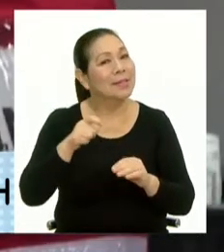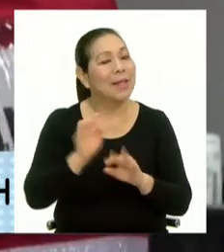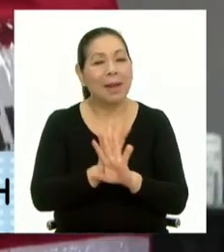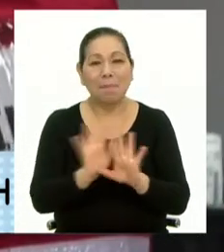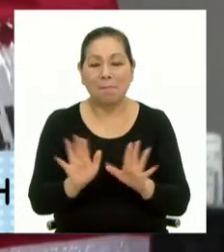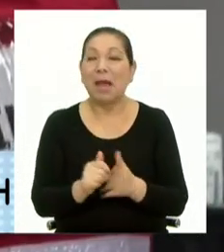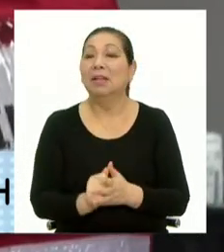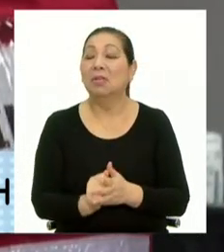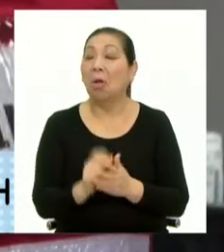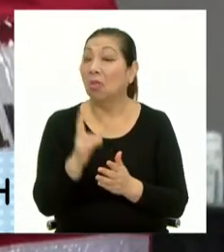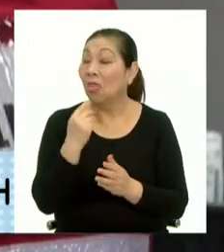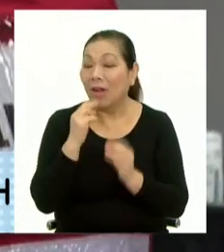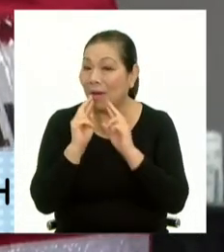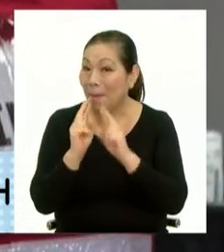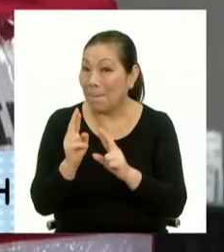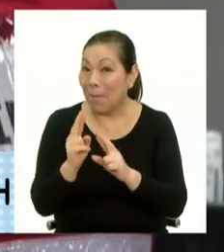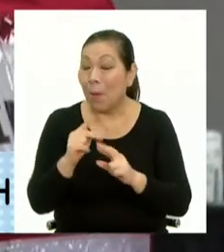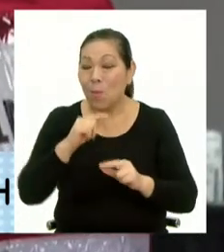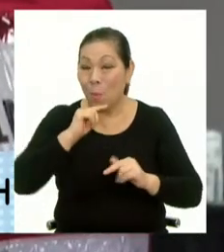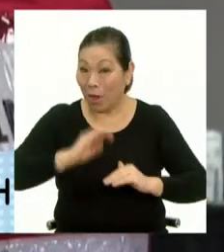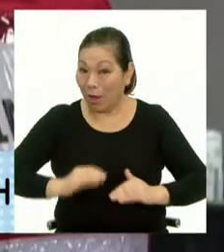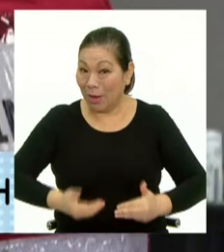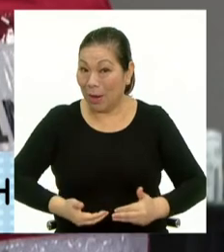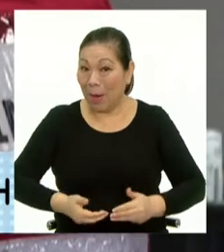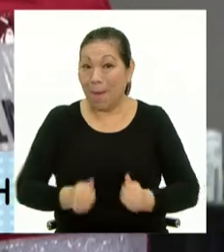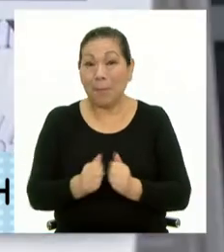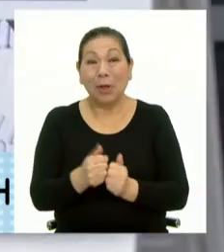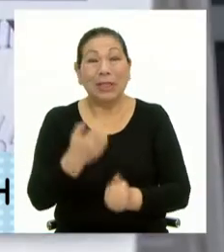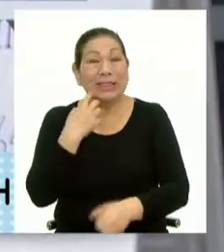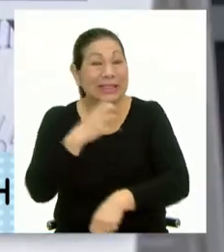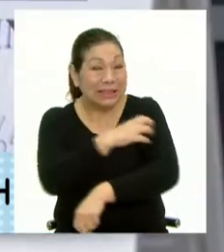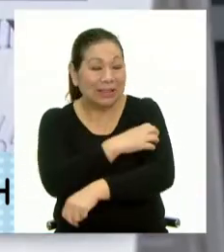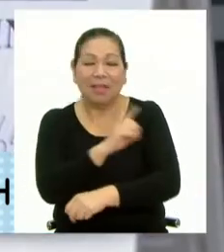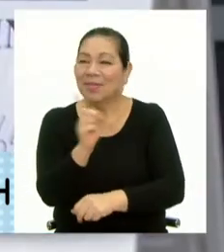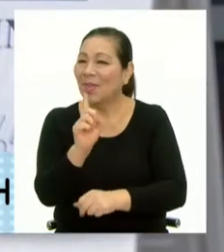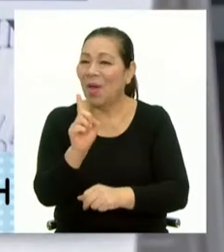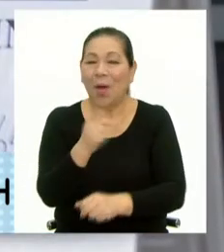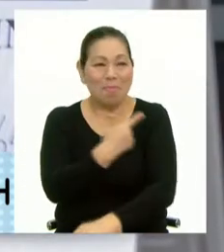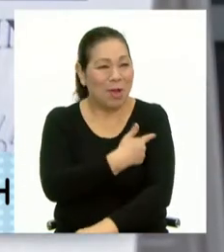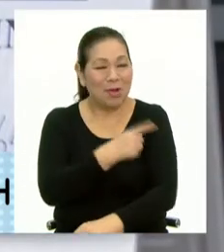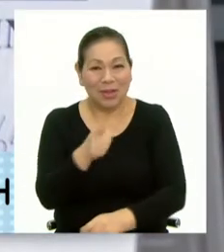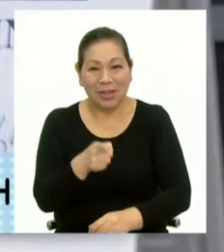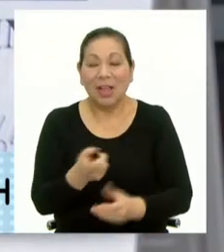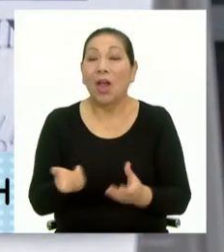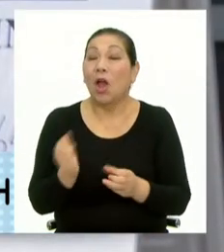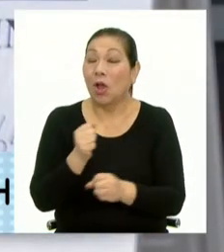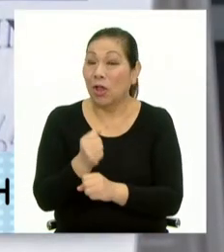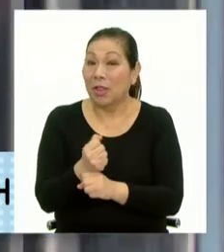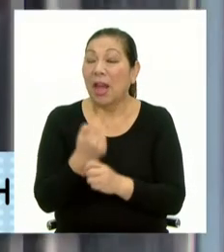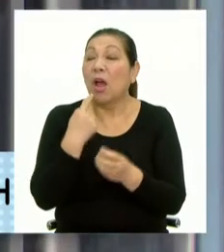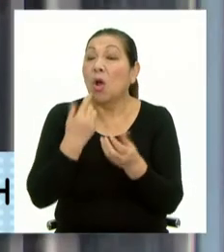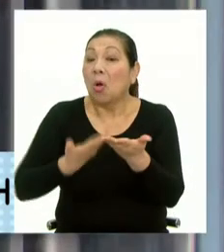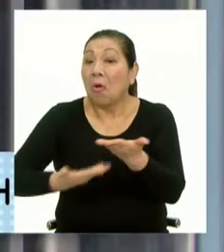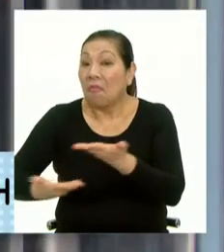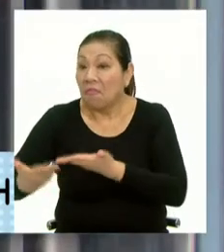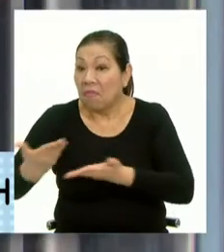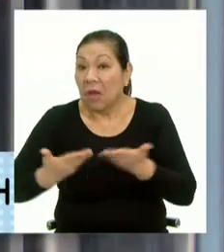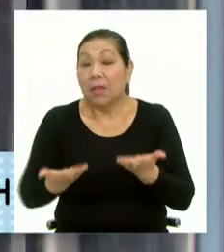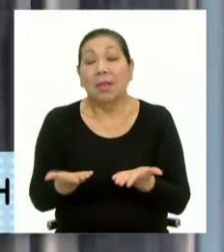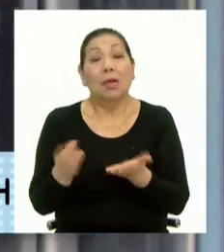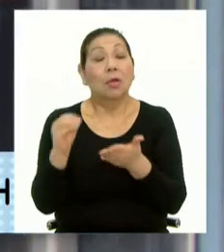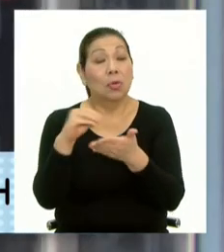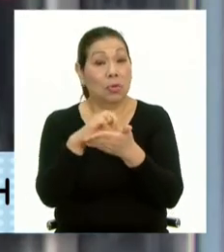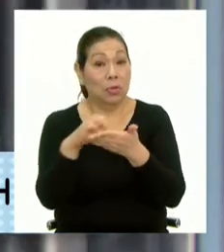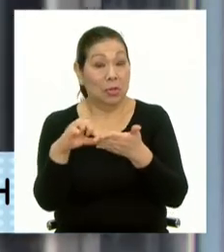El fármaco no está recomendado para embarazadas ni personas con alergias graves. La vacuna anti-COVID, que ahora podrá comercializarse bajo la